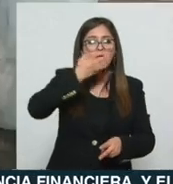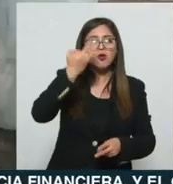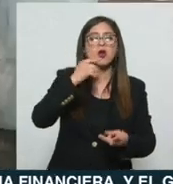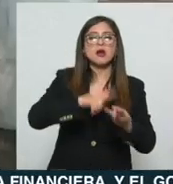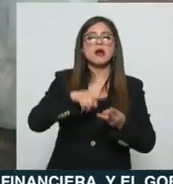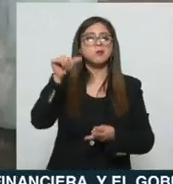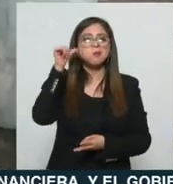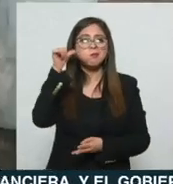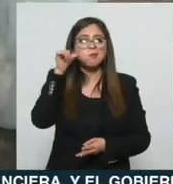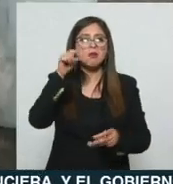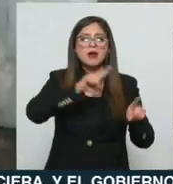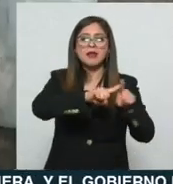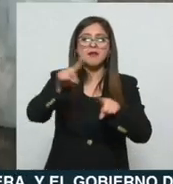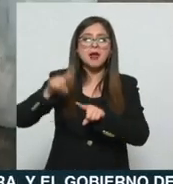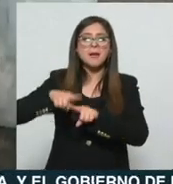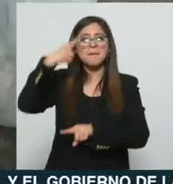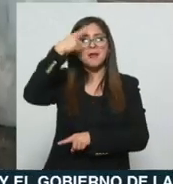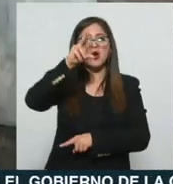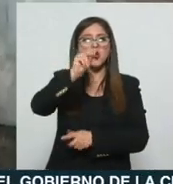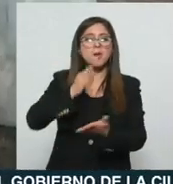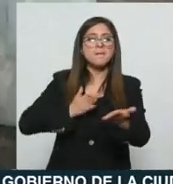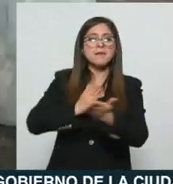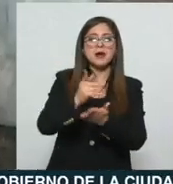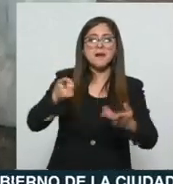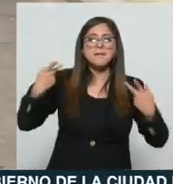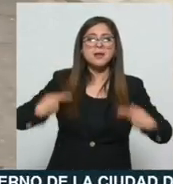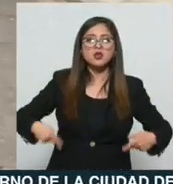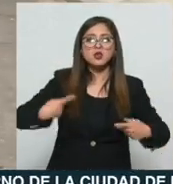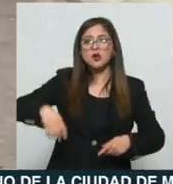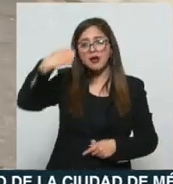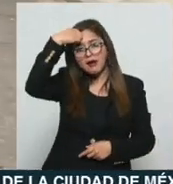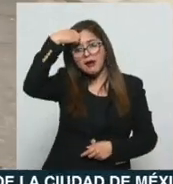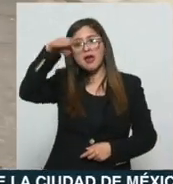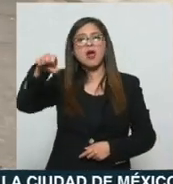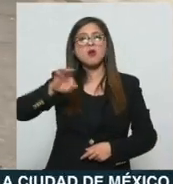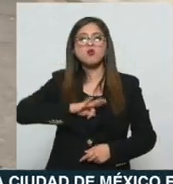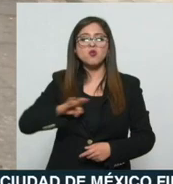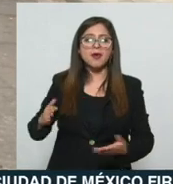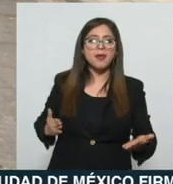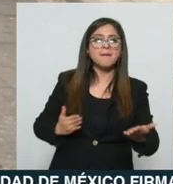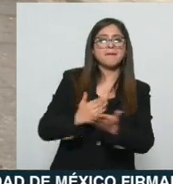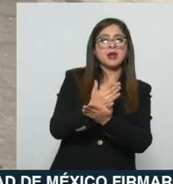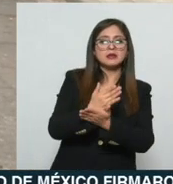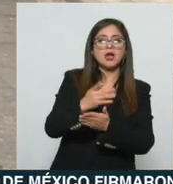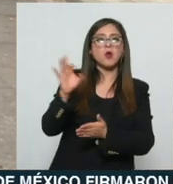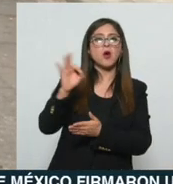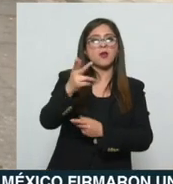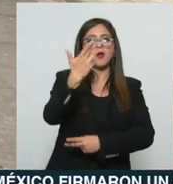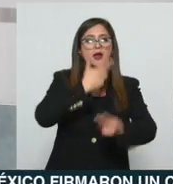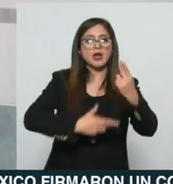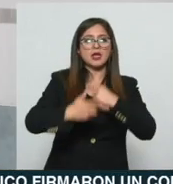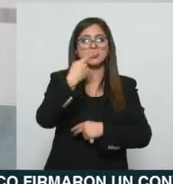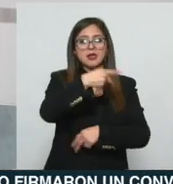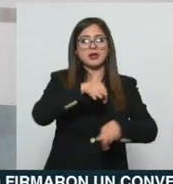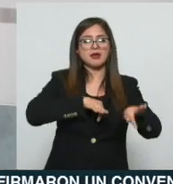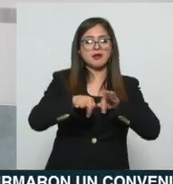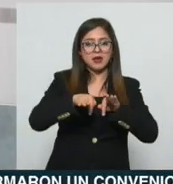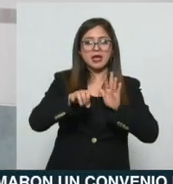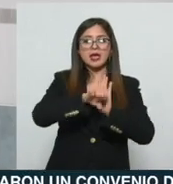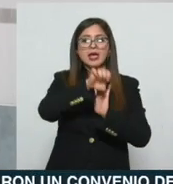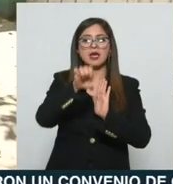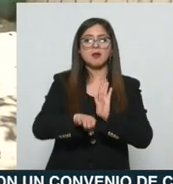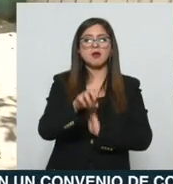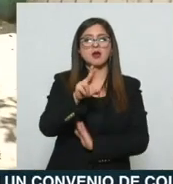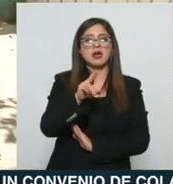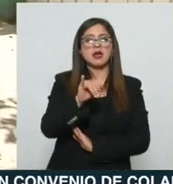llantas y todo tipo de obstáculos para evitar que la gente ajena obstruya su entrada cuando ellos regresan de trabajar, como ocurre en la